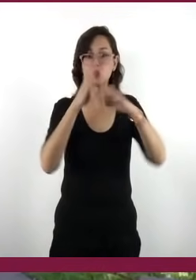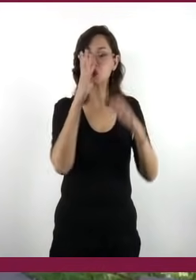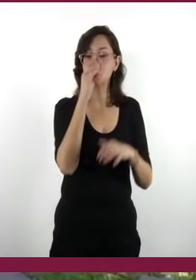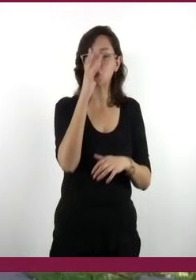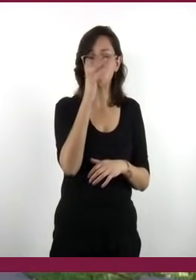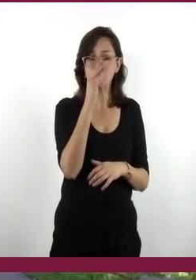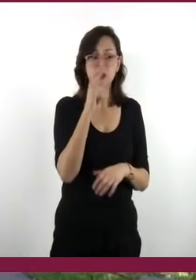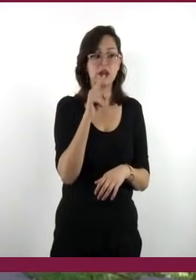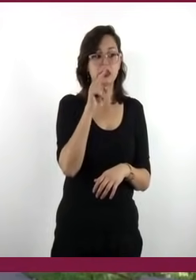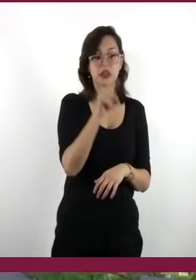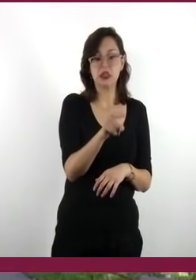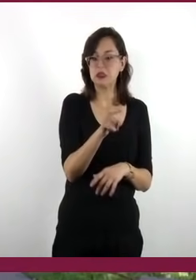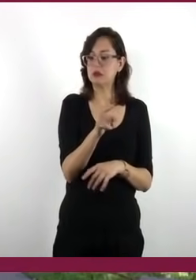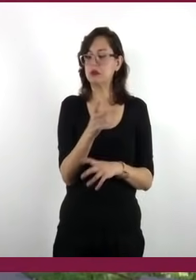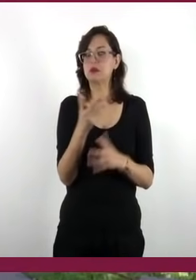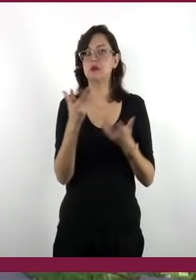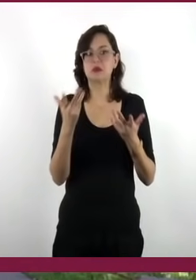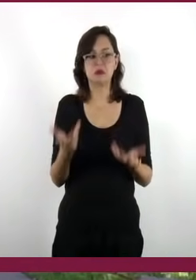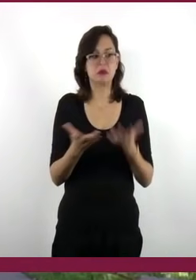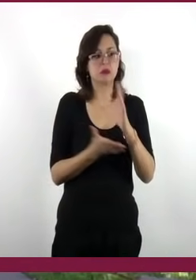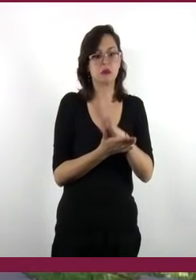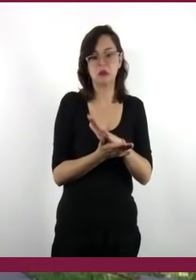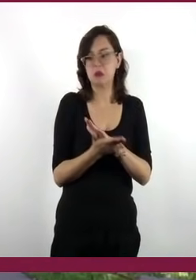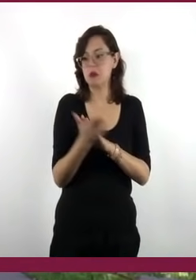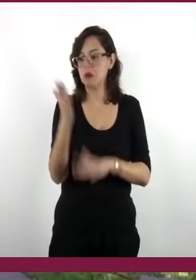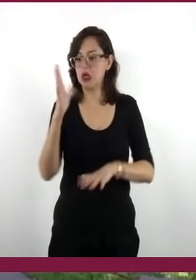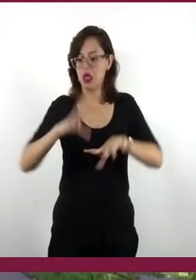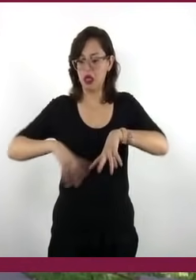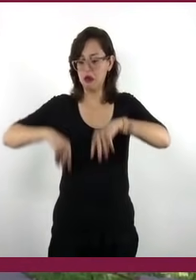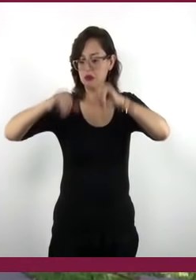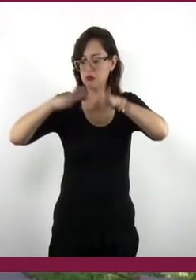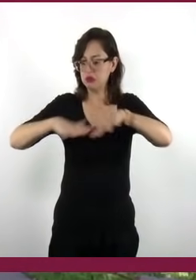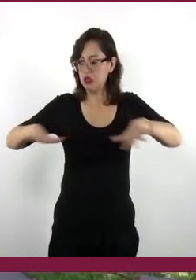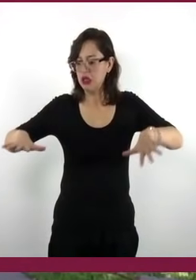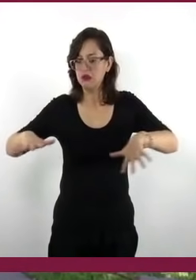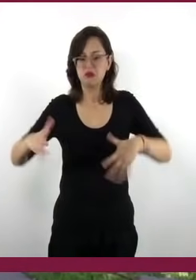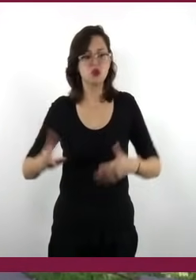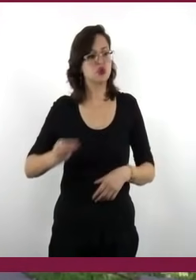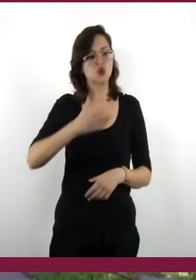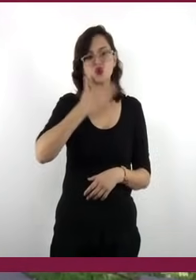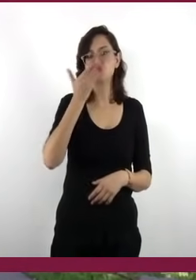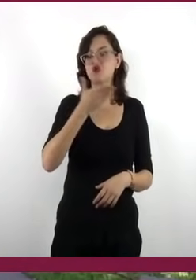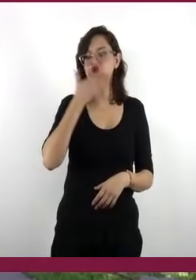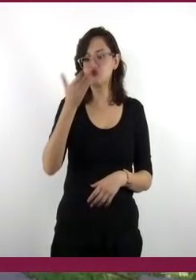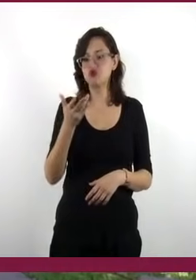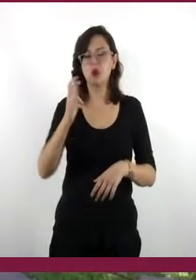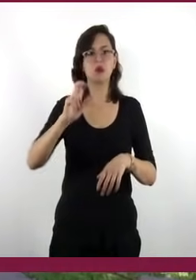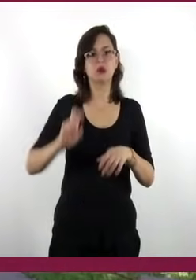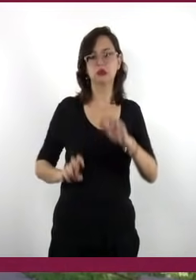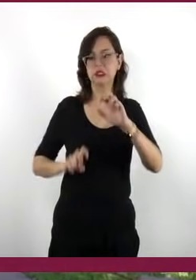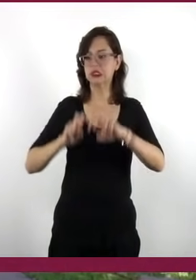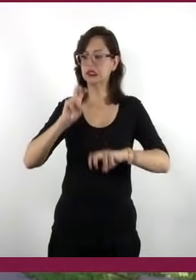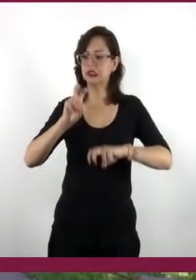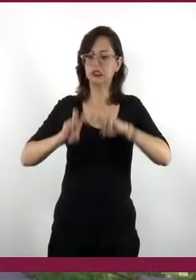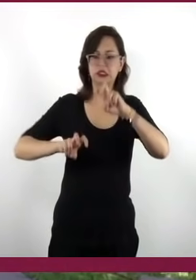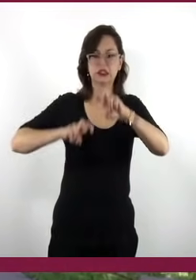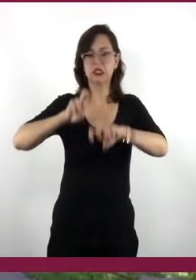irse a playas, a playas que ellas no están acostumbradas y cuando tratan de escalar se caen y